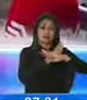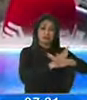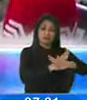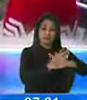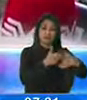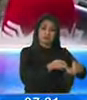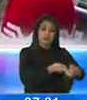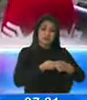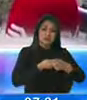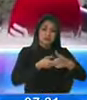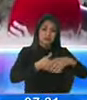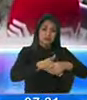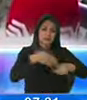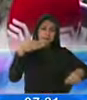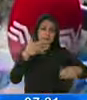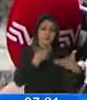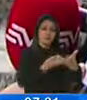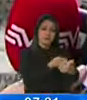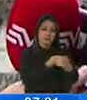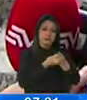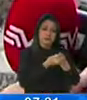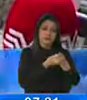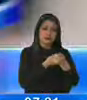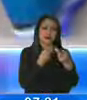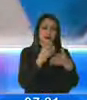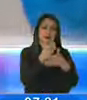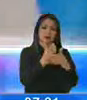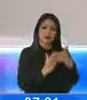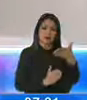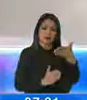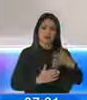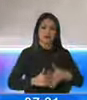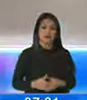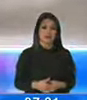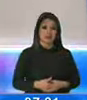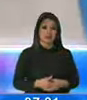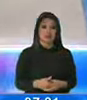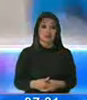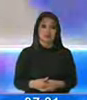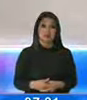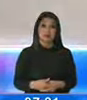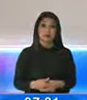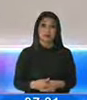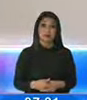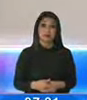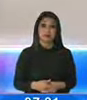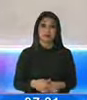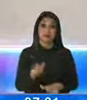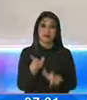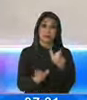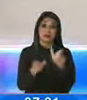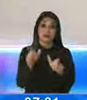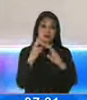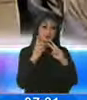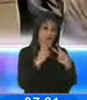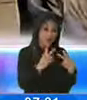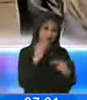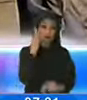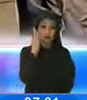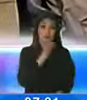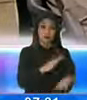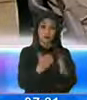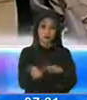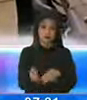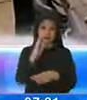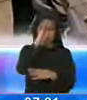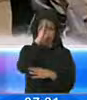le han jalado el cuchillo así, ella ha querido jalarle y le han cortado los dedos. Pese a las expresiones por parte de quienes observaron el cadáver, la